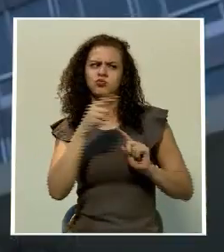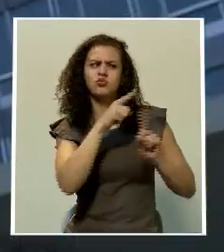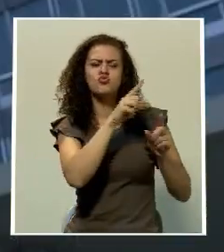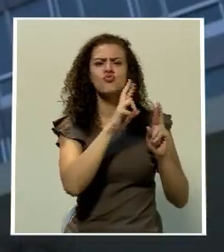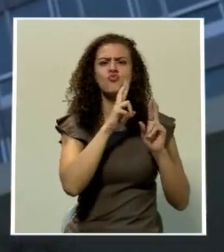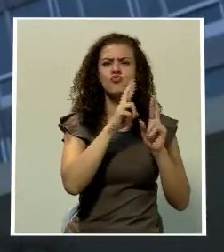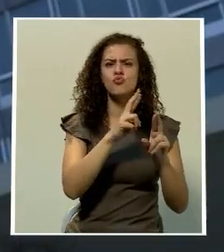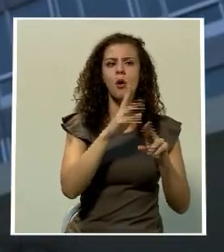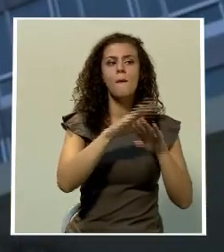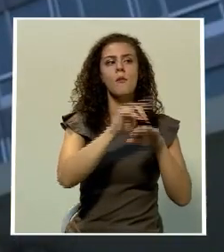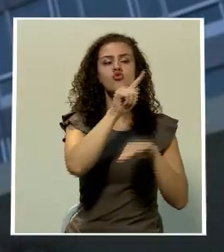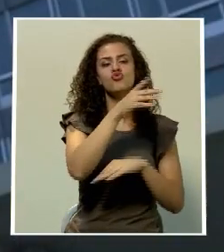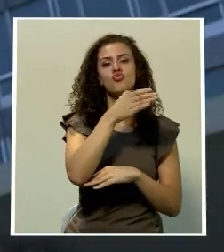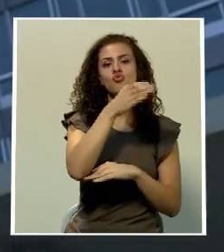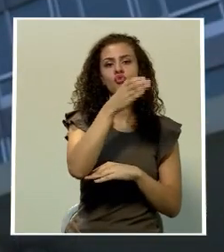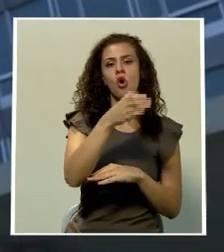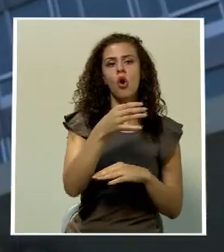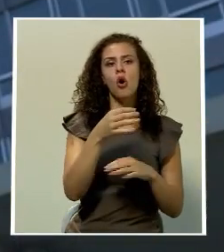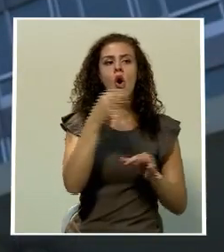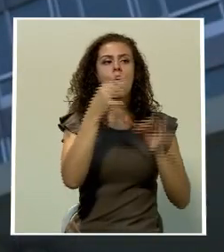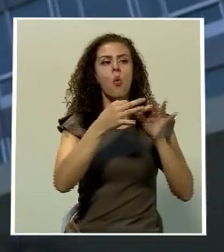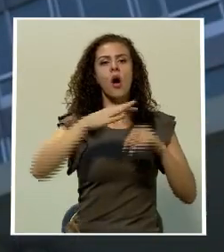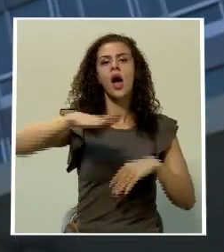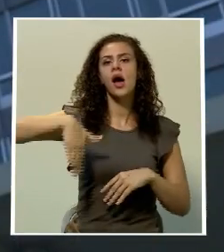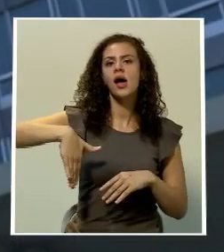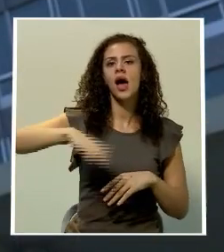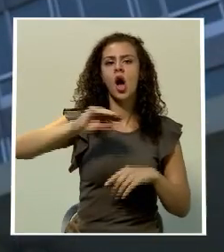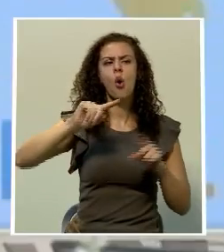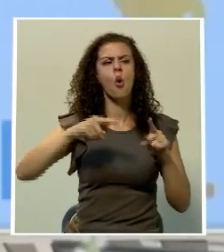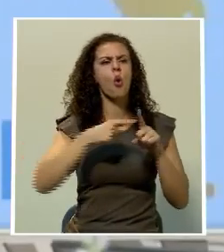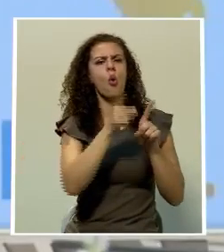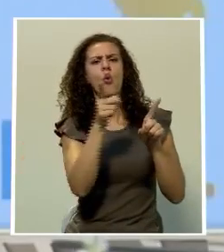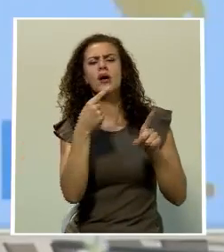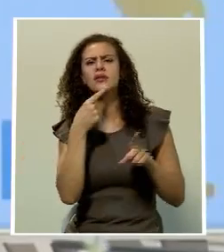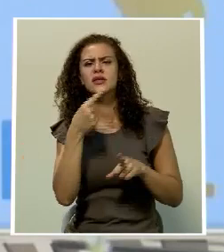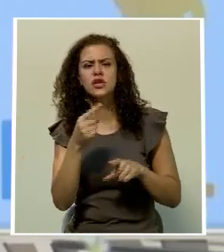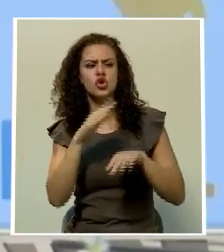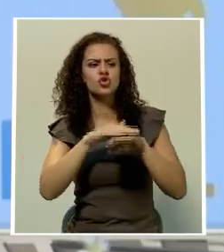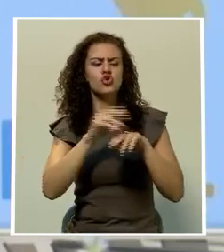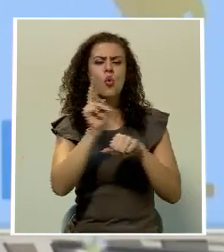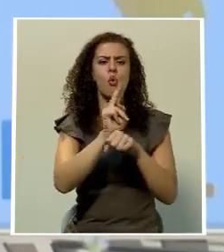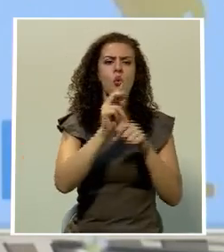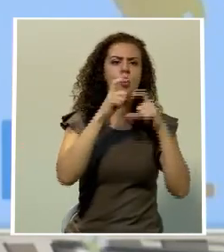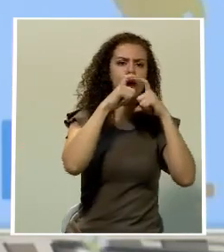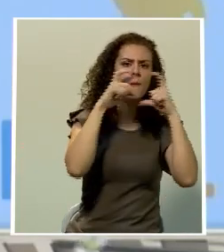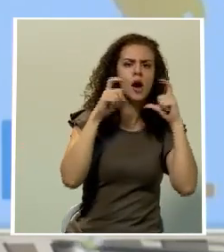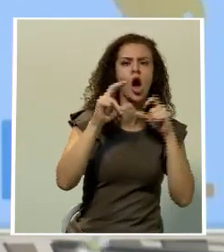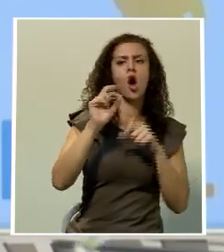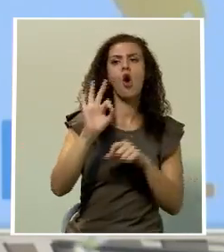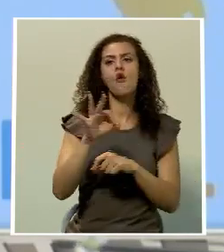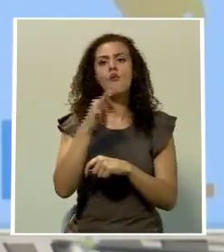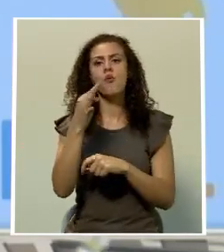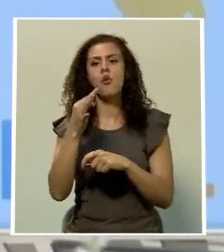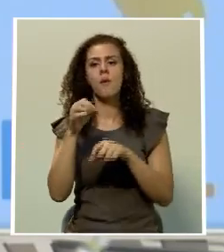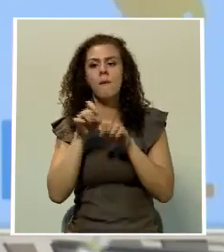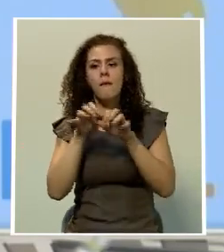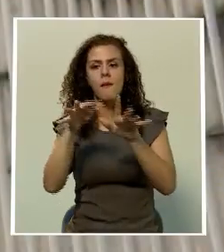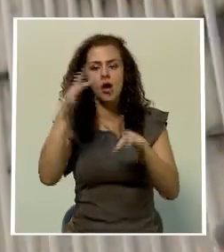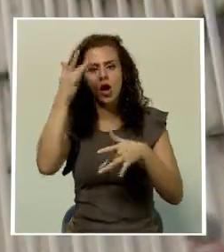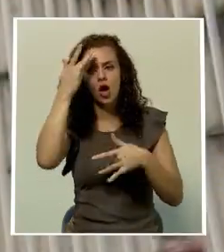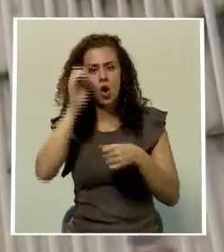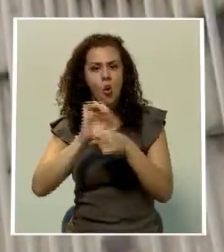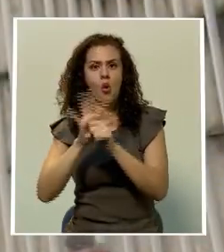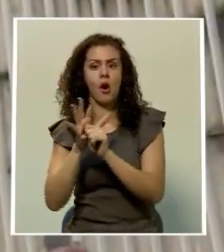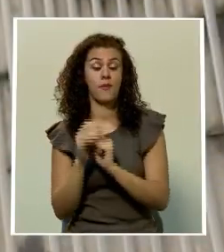respuesta, sobre todo por sus recomendaciones juzgadas tardías o contradictorias sobre el uso de mascarillas o las formas de transmisión del